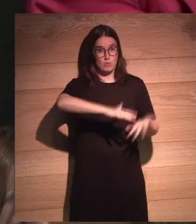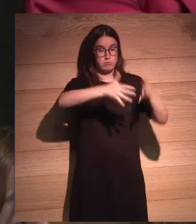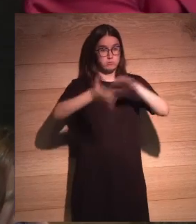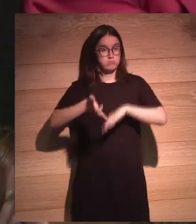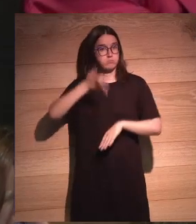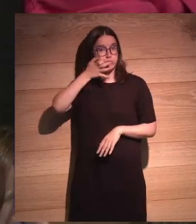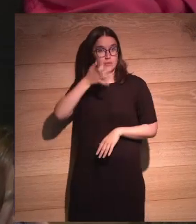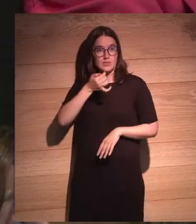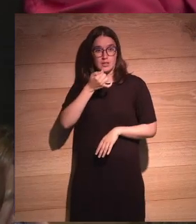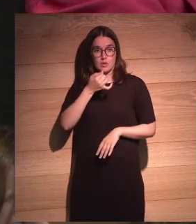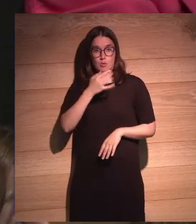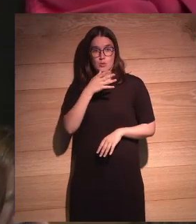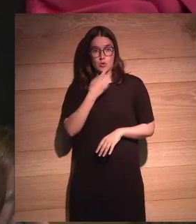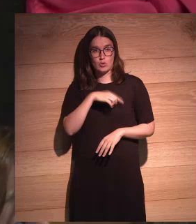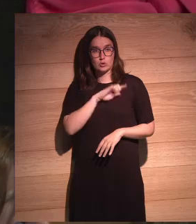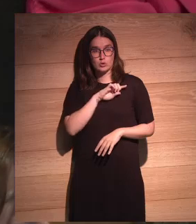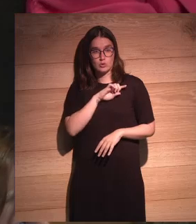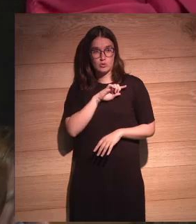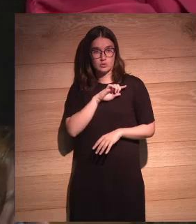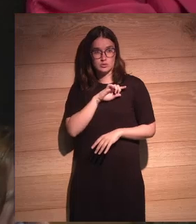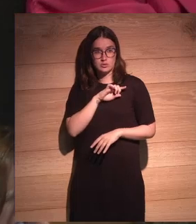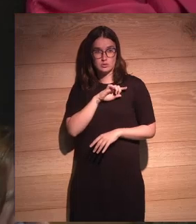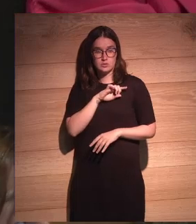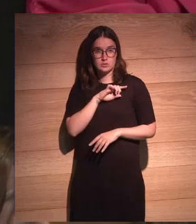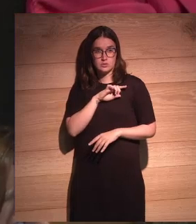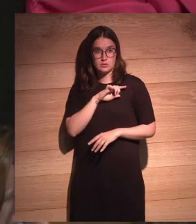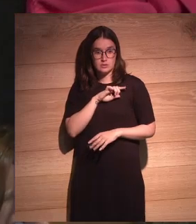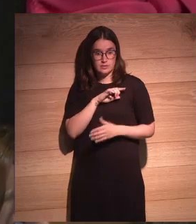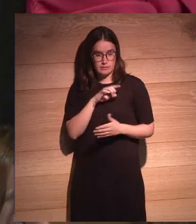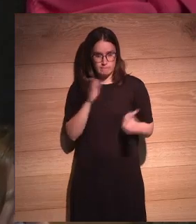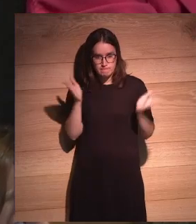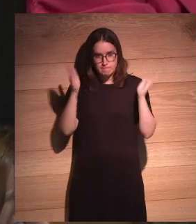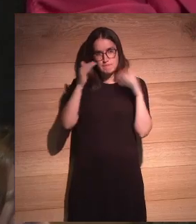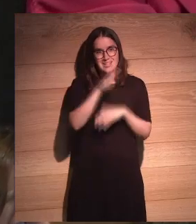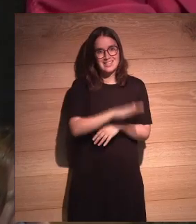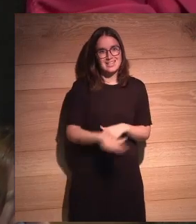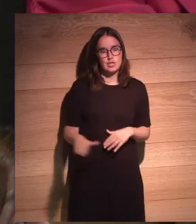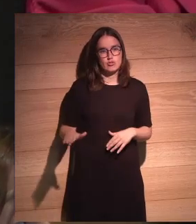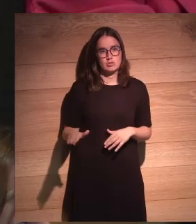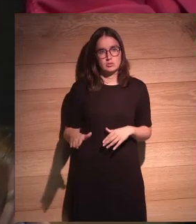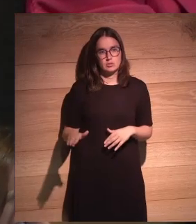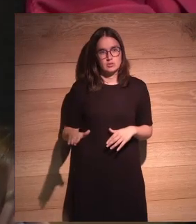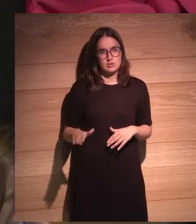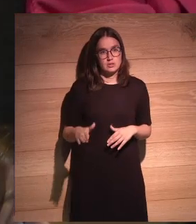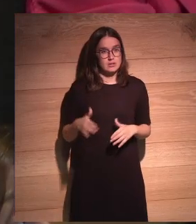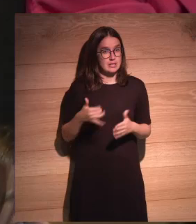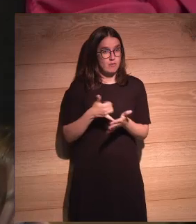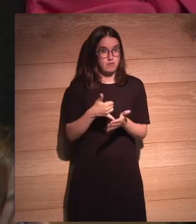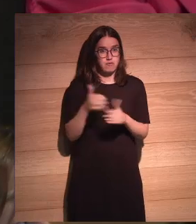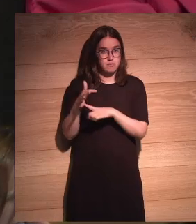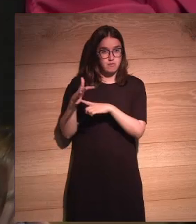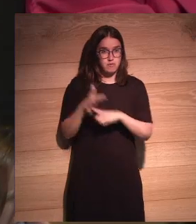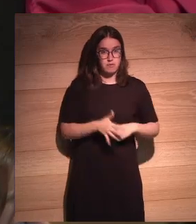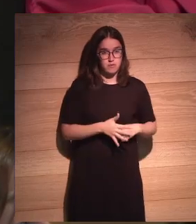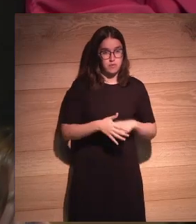implementen. Lo digo porque nosotros, que nos dirigimos a niños de altísima